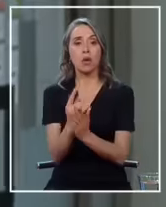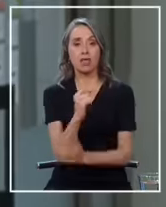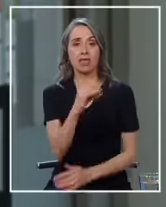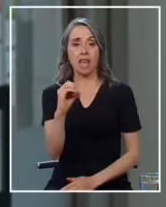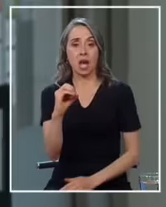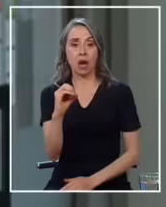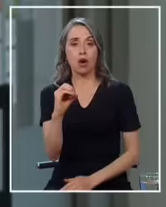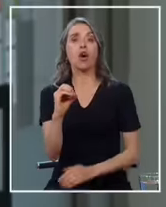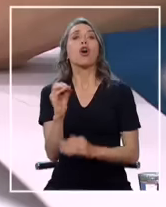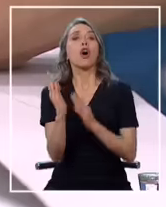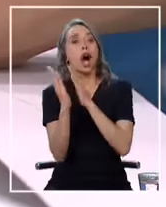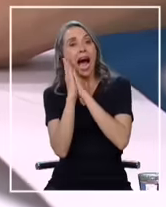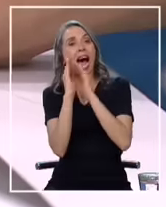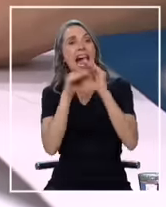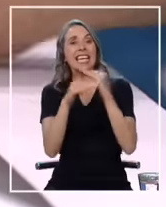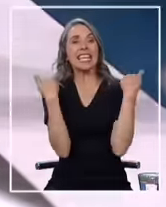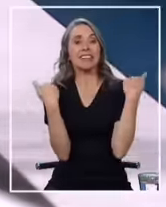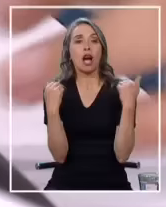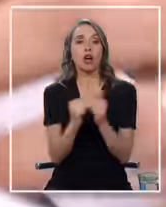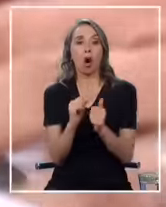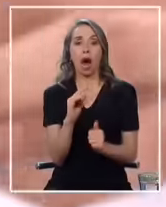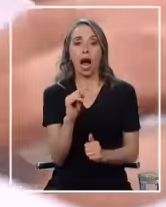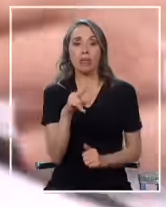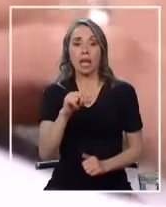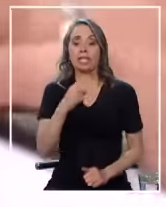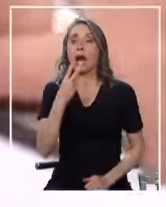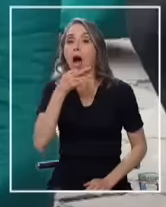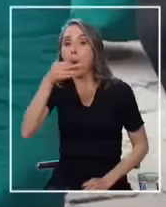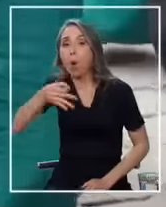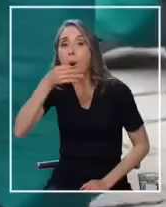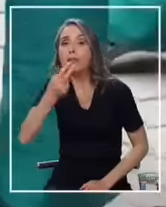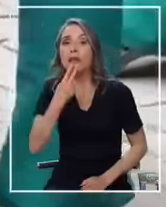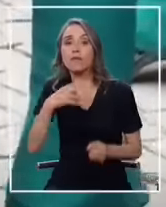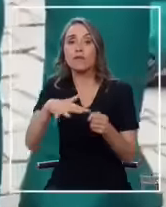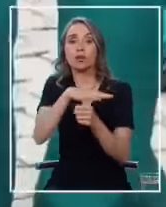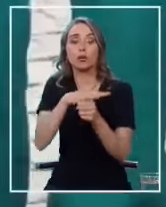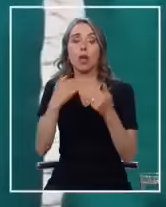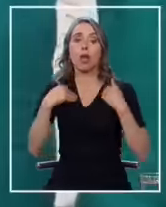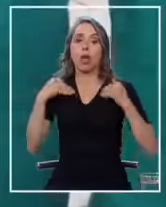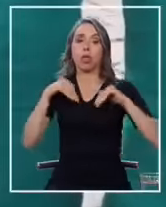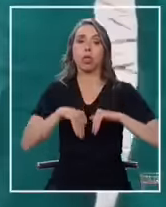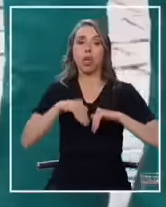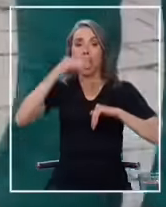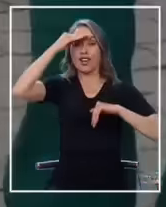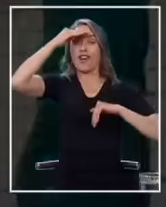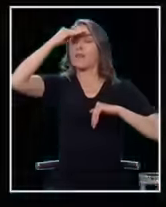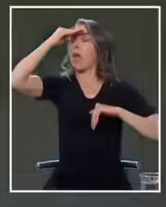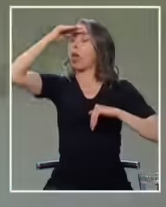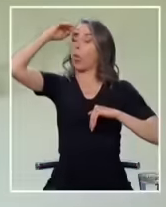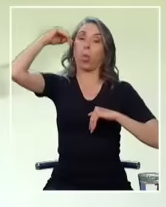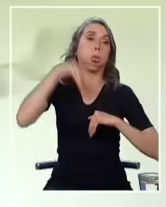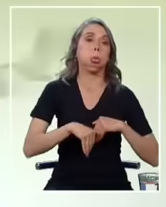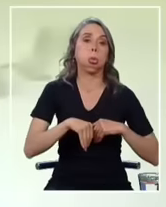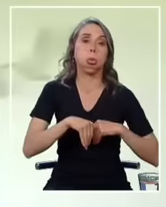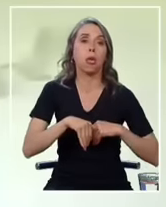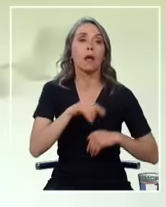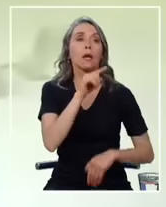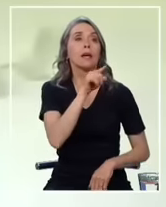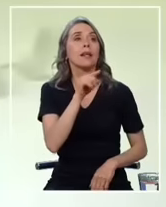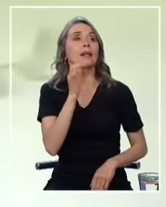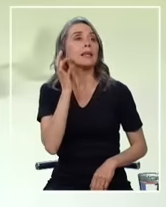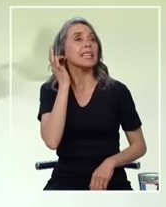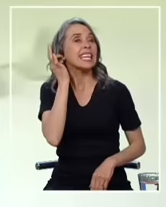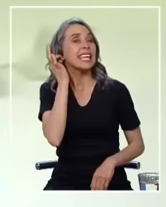incluso compartió internado con Catalina, relata también haber vivido situaciones que socavaron su confianza. En donde ella